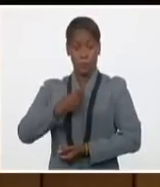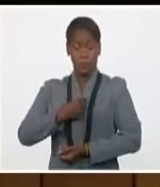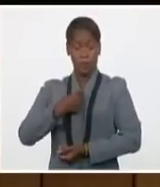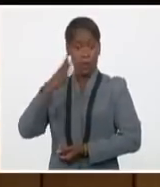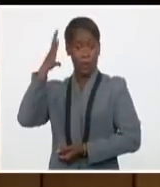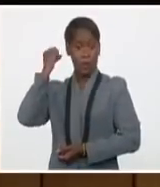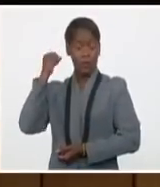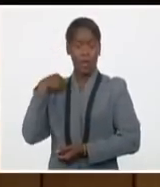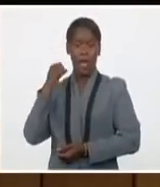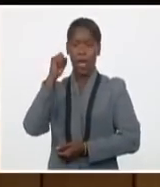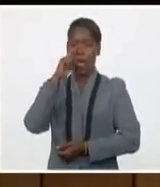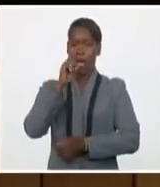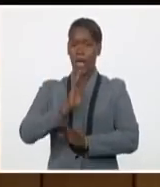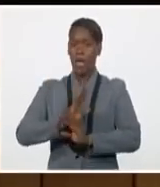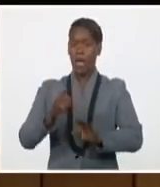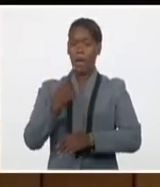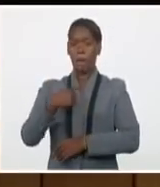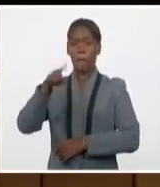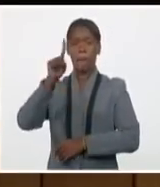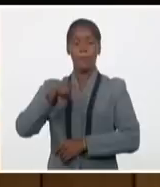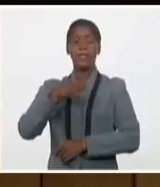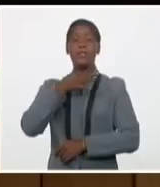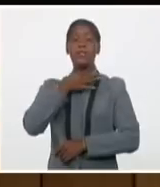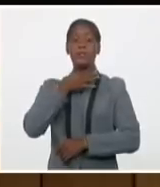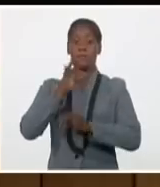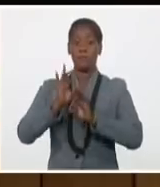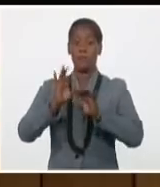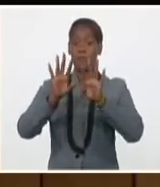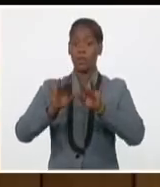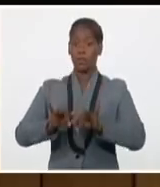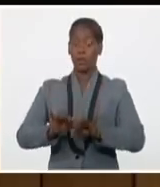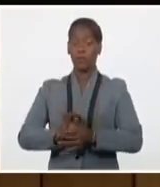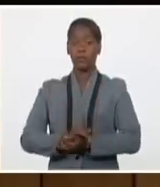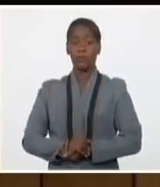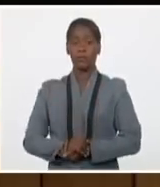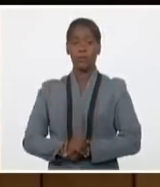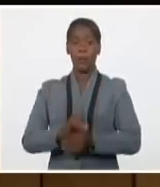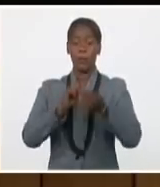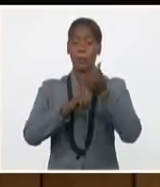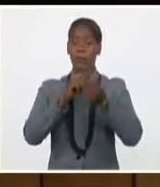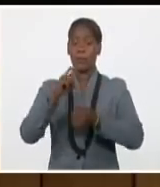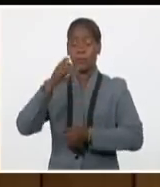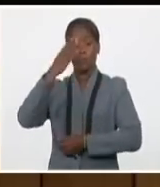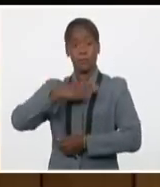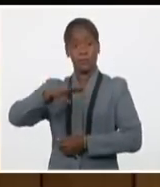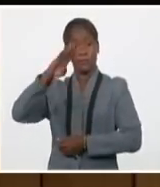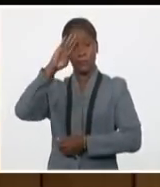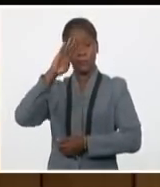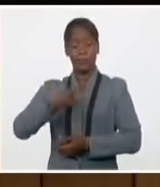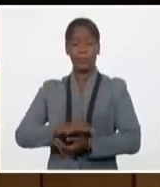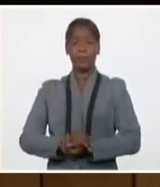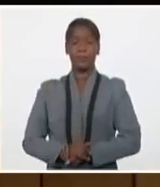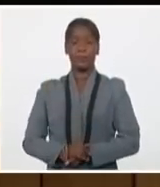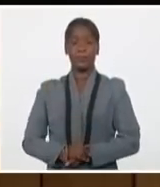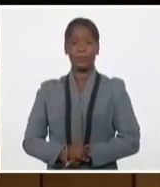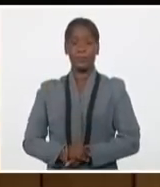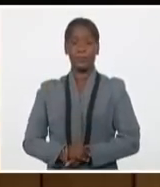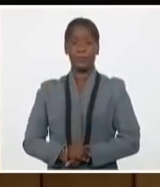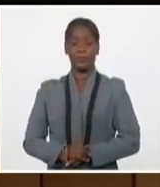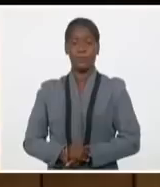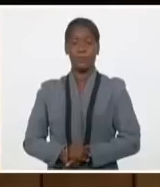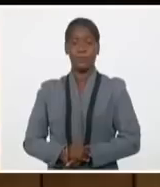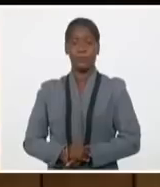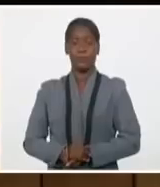concluye mi tarea como primer secretario del Comité Central del Partido Comunista de Cuba con